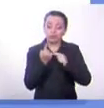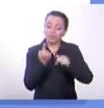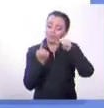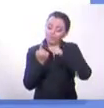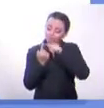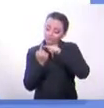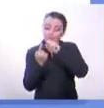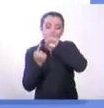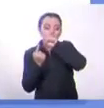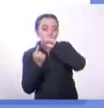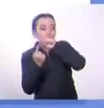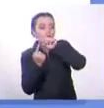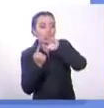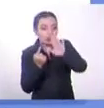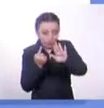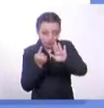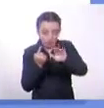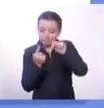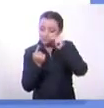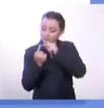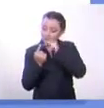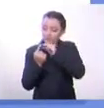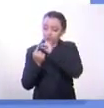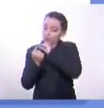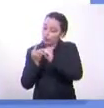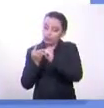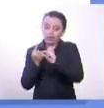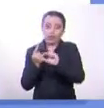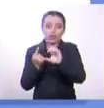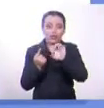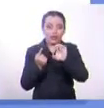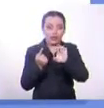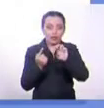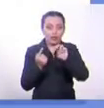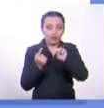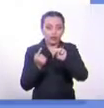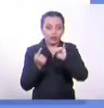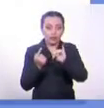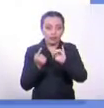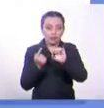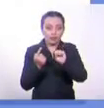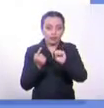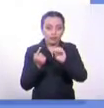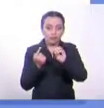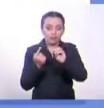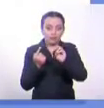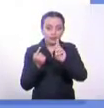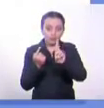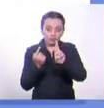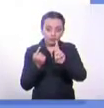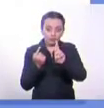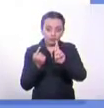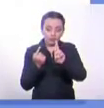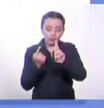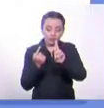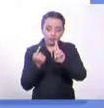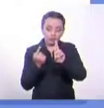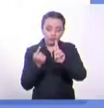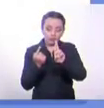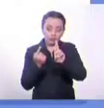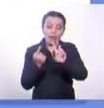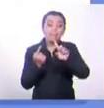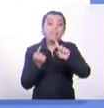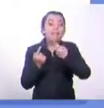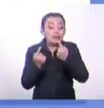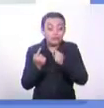a esa primera persona se le llama emisor. El emisor. Exactamente, es quien transmite entonces, el mensaje. El primer paso es la